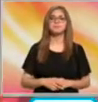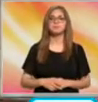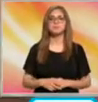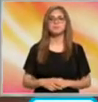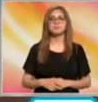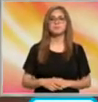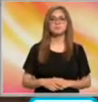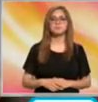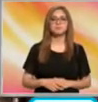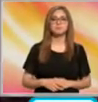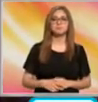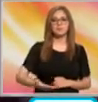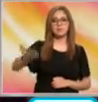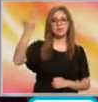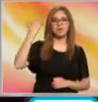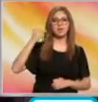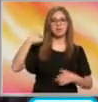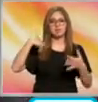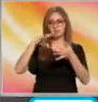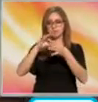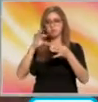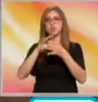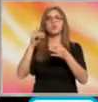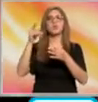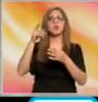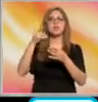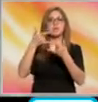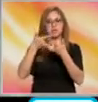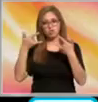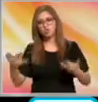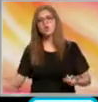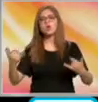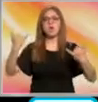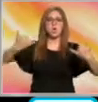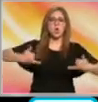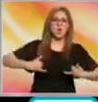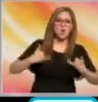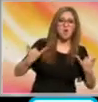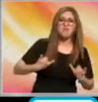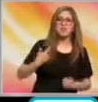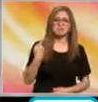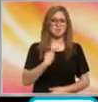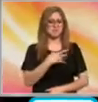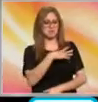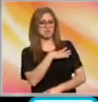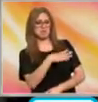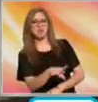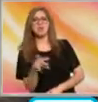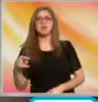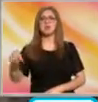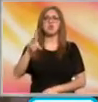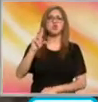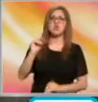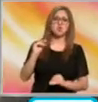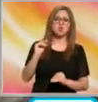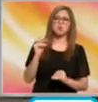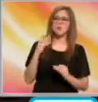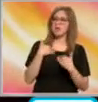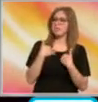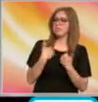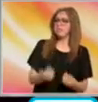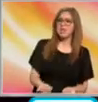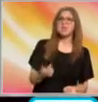una serie de muchachos que nadie quiere, que no se entienden, algunos están en drogas, otros en